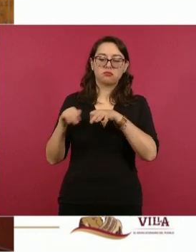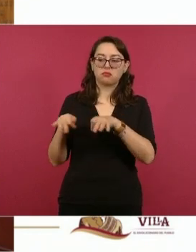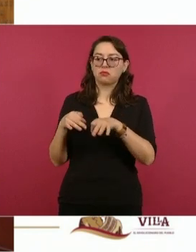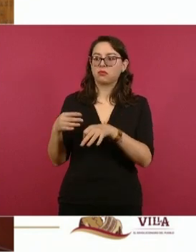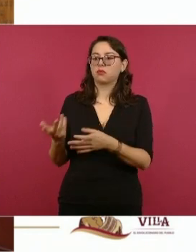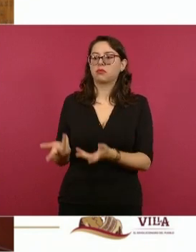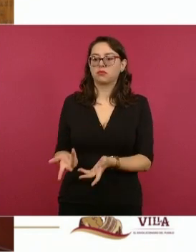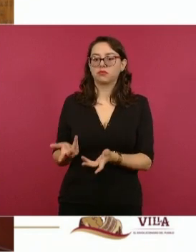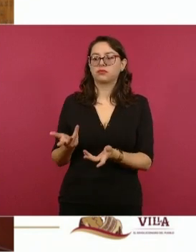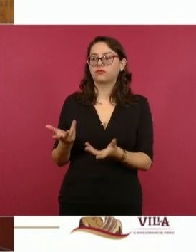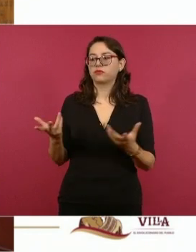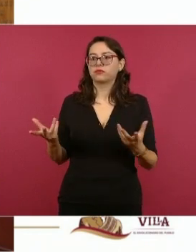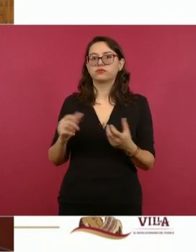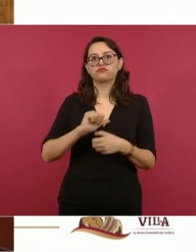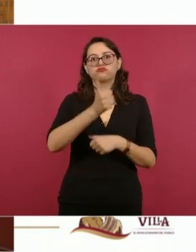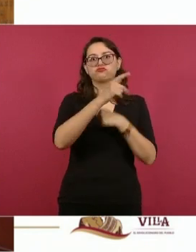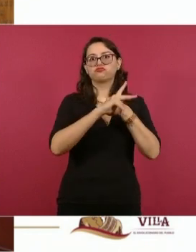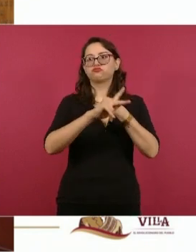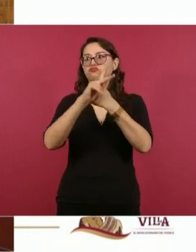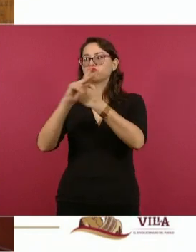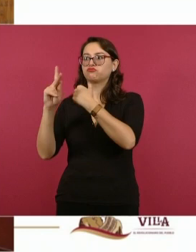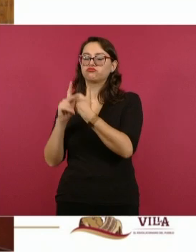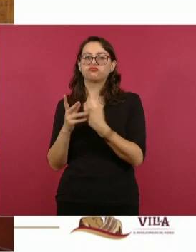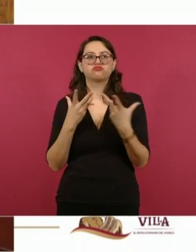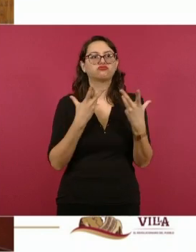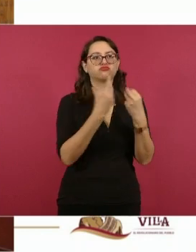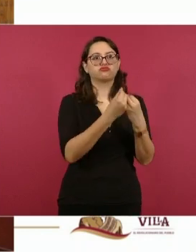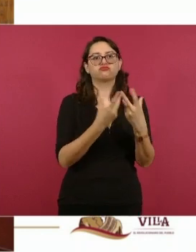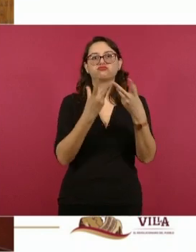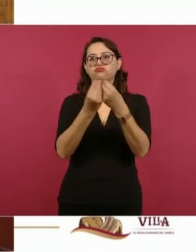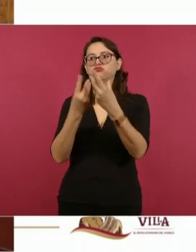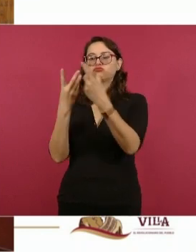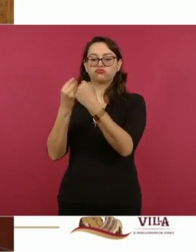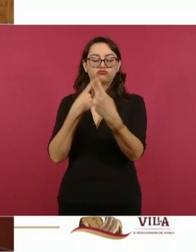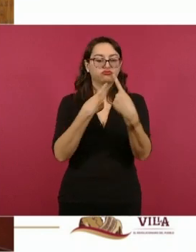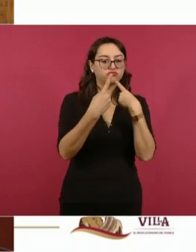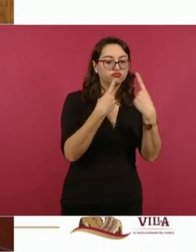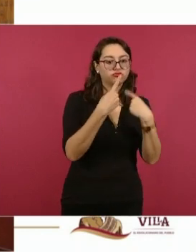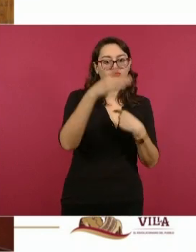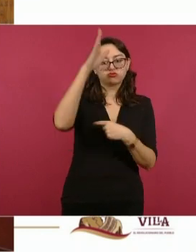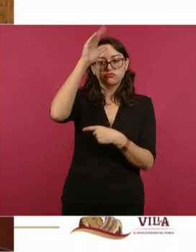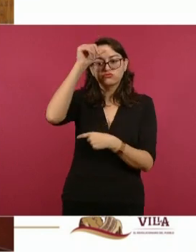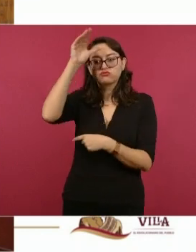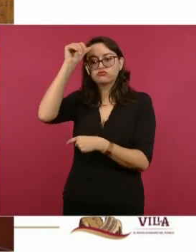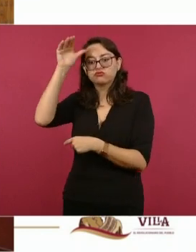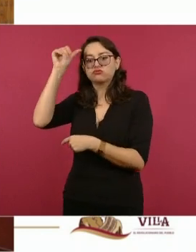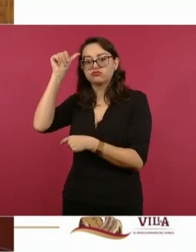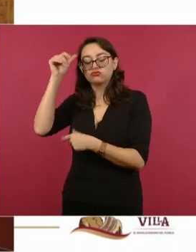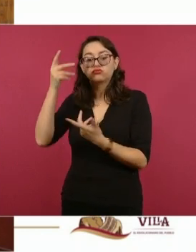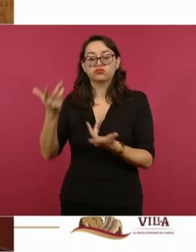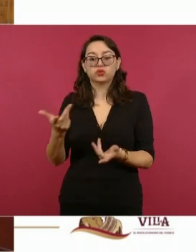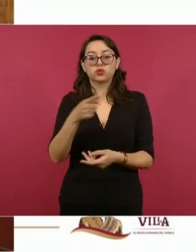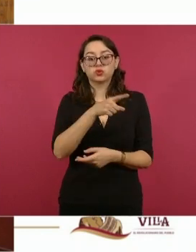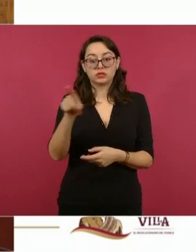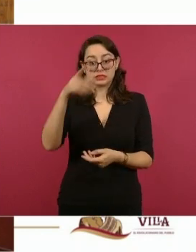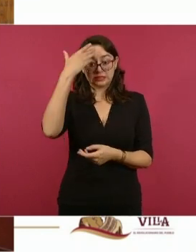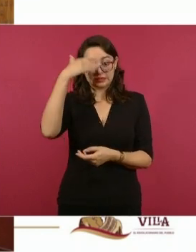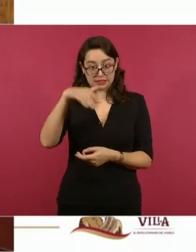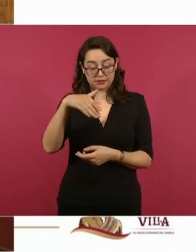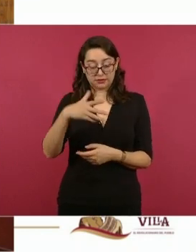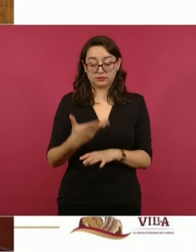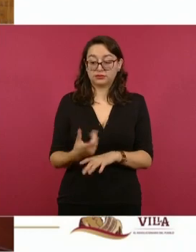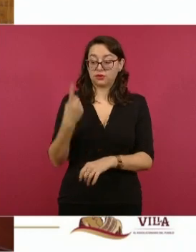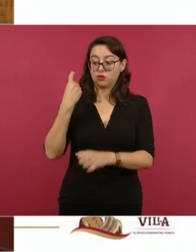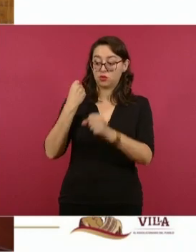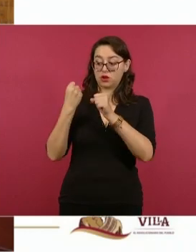servicios de colaboración con diferentes naciones. Como saben ustedes, desde el 8 de mayo